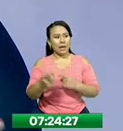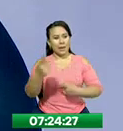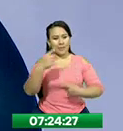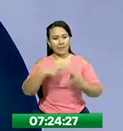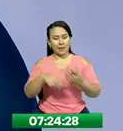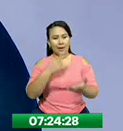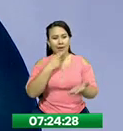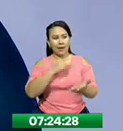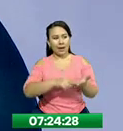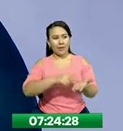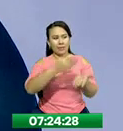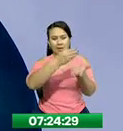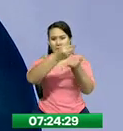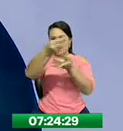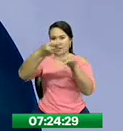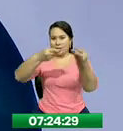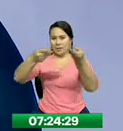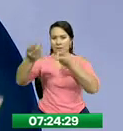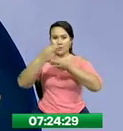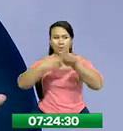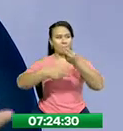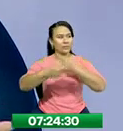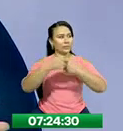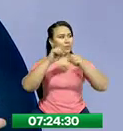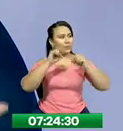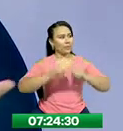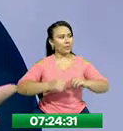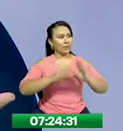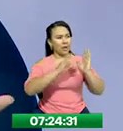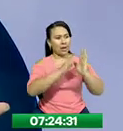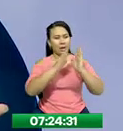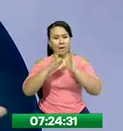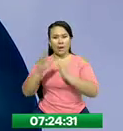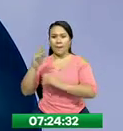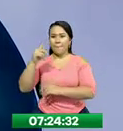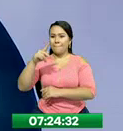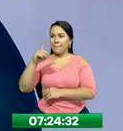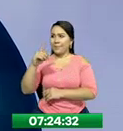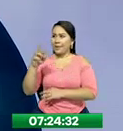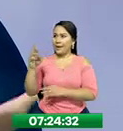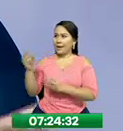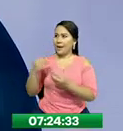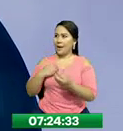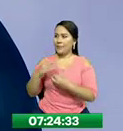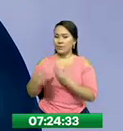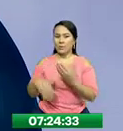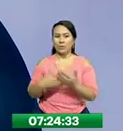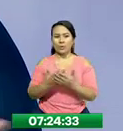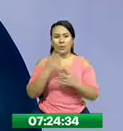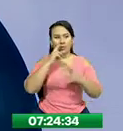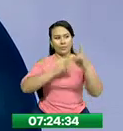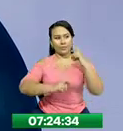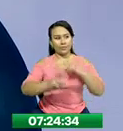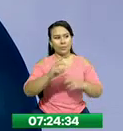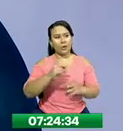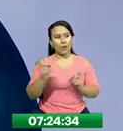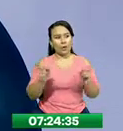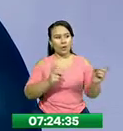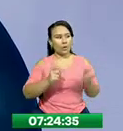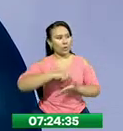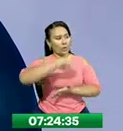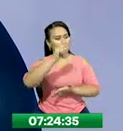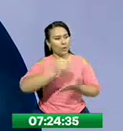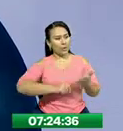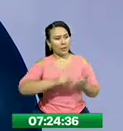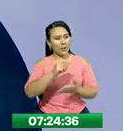de las cartas de invitación en donde estaban anexos TDRs. Estos TDRs, términos de referencia para un contrato,